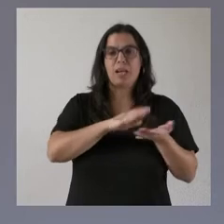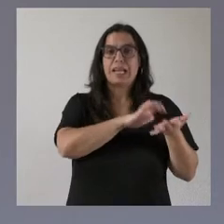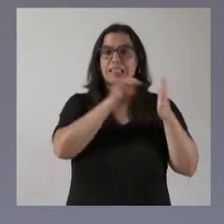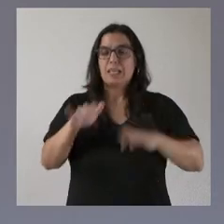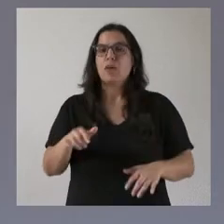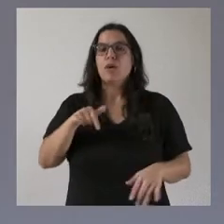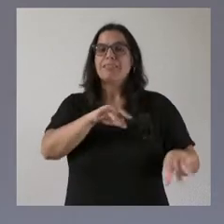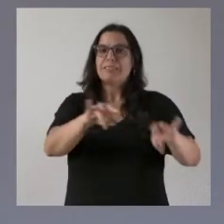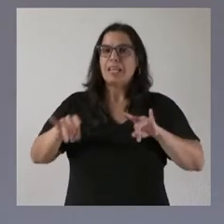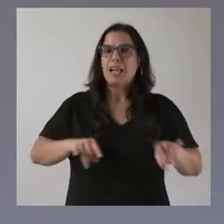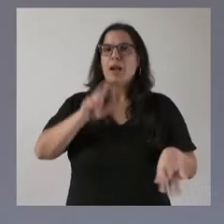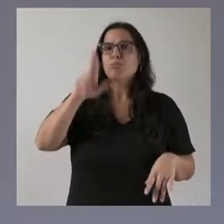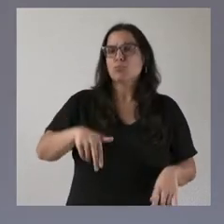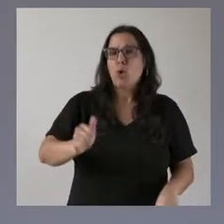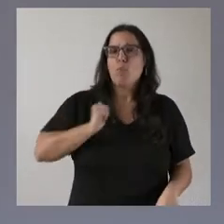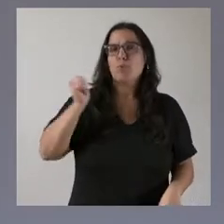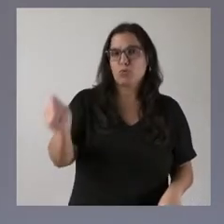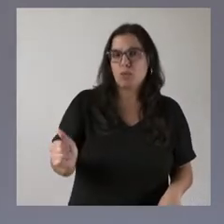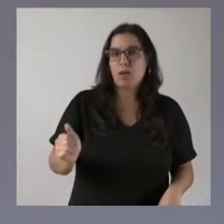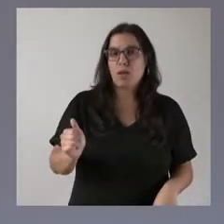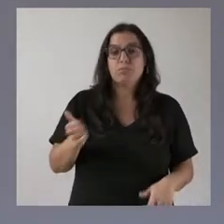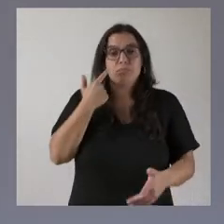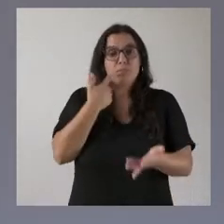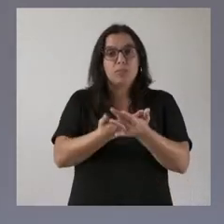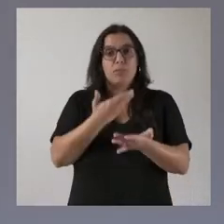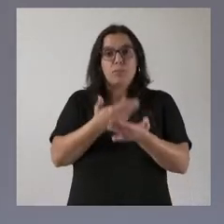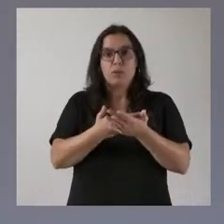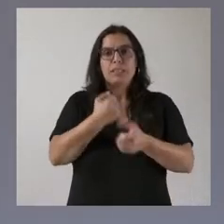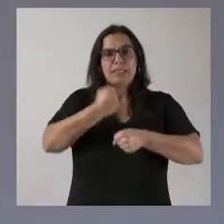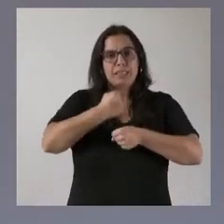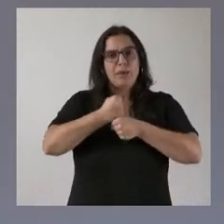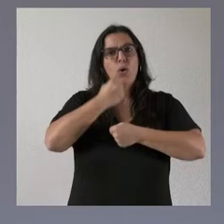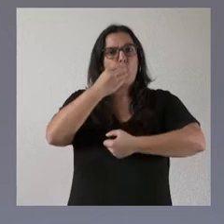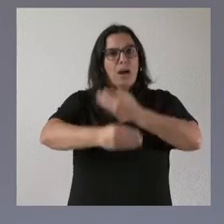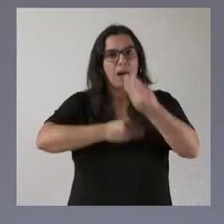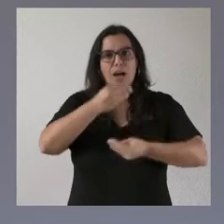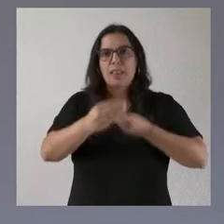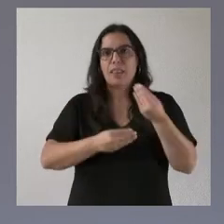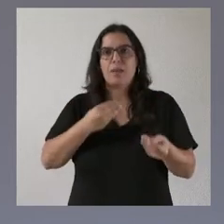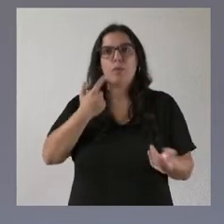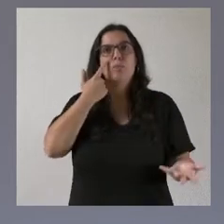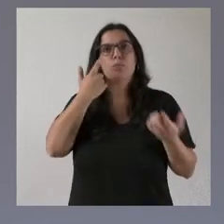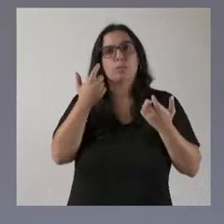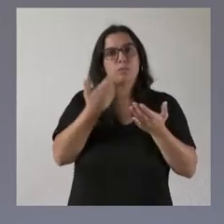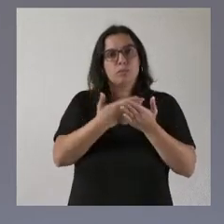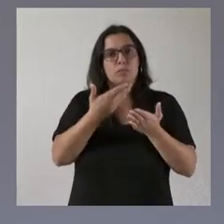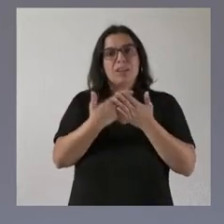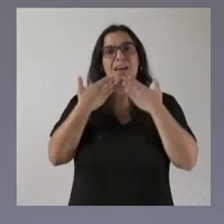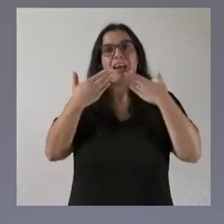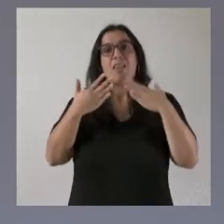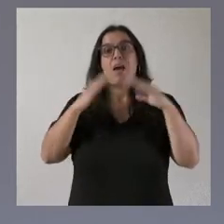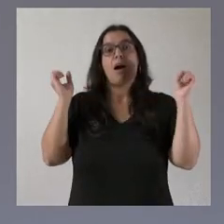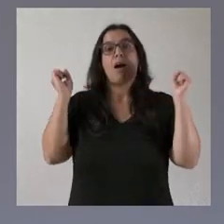es una tierra de oportunidades y así se demuestra el trabajo que se Está realizando y se pone de manifiesto hoy con la aprobación